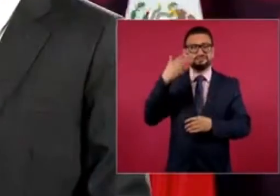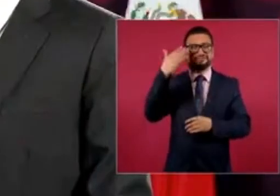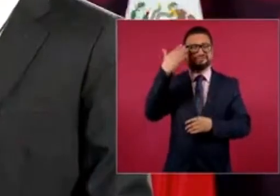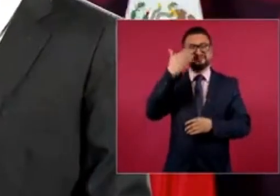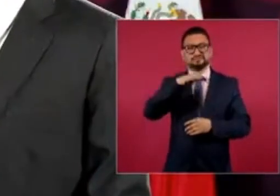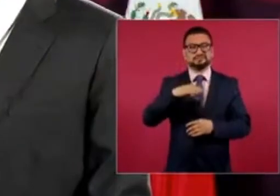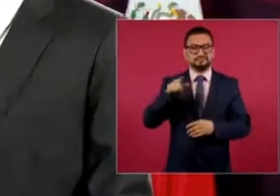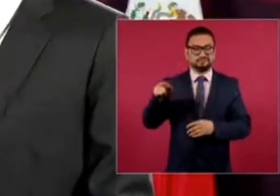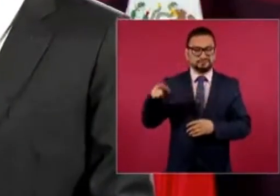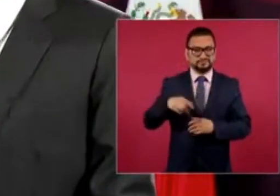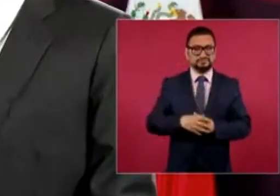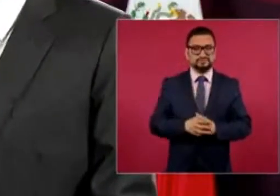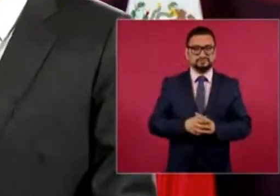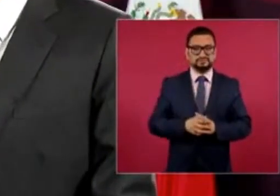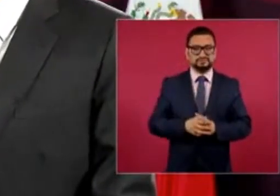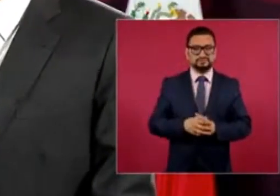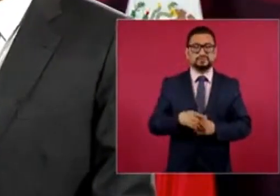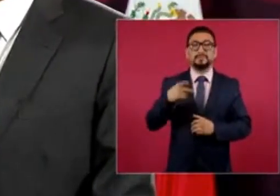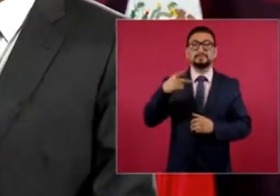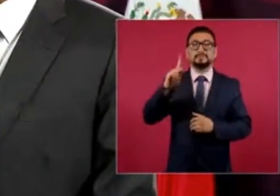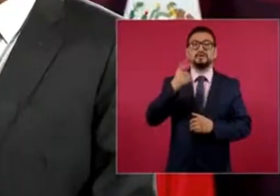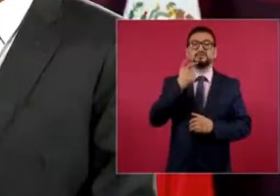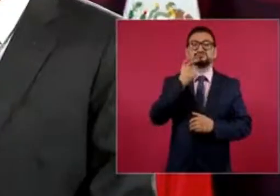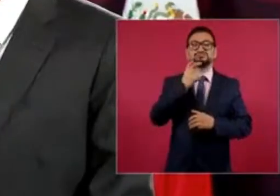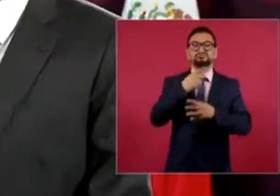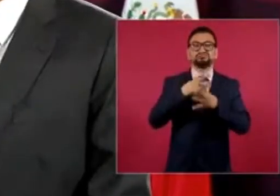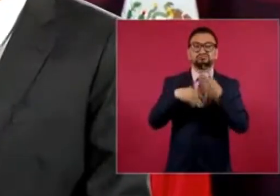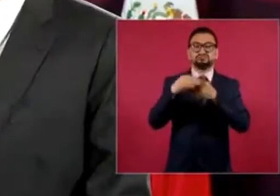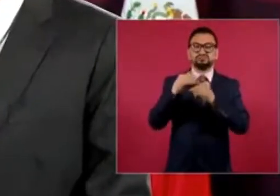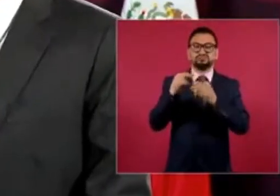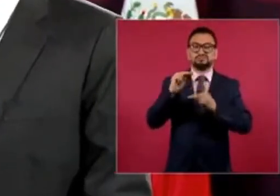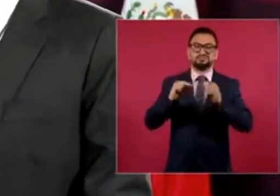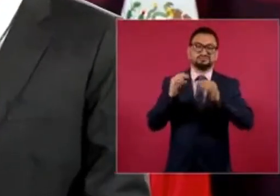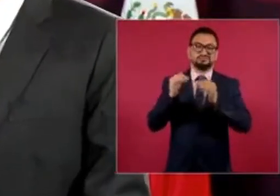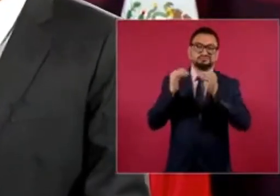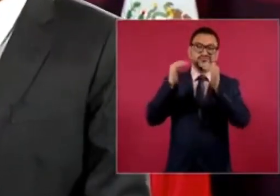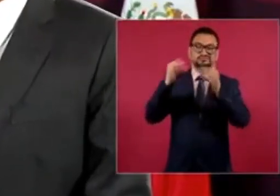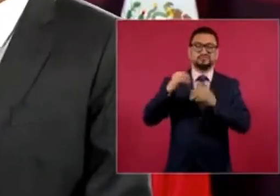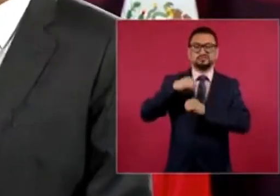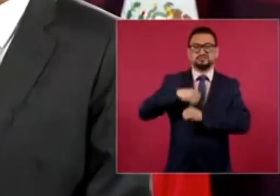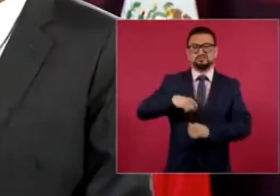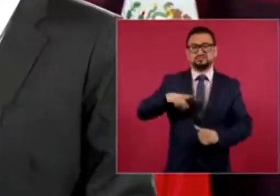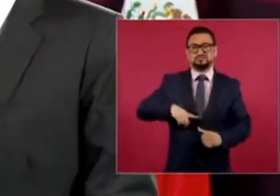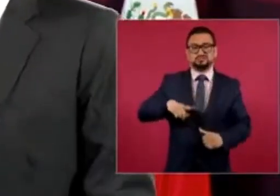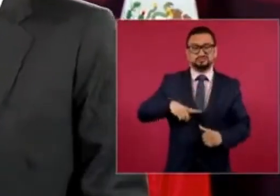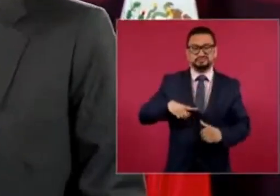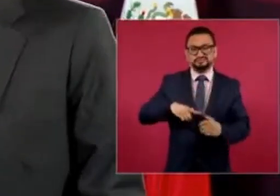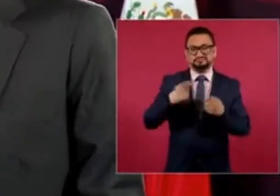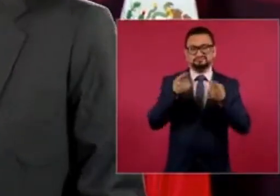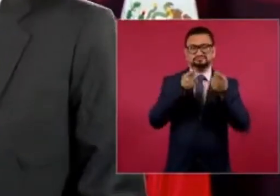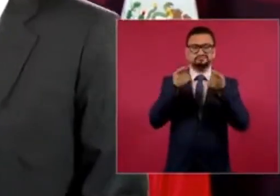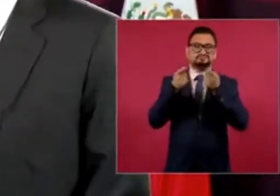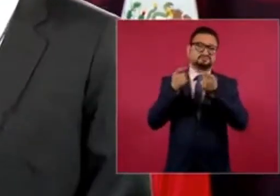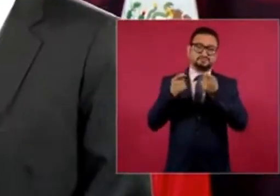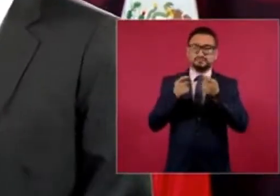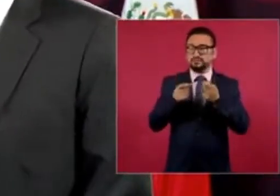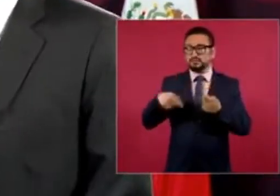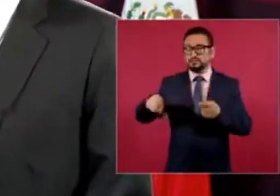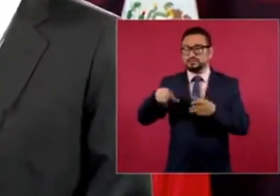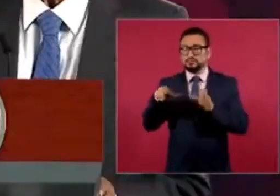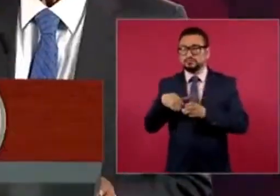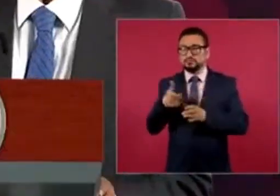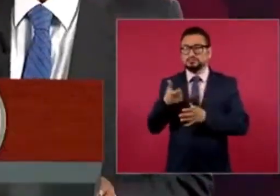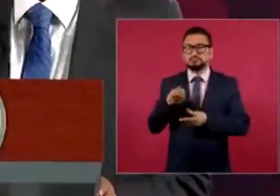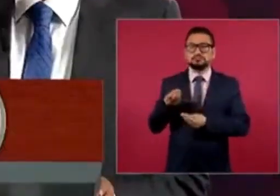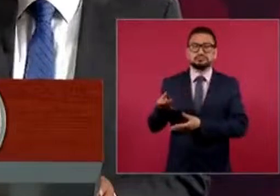porque manejaban el dinero los funcionarios y no llegaba el dinero.